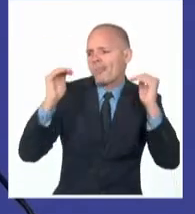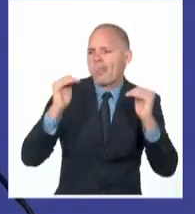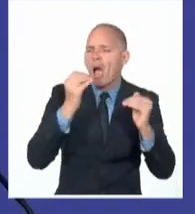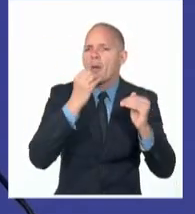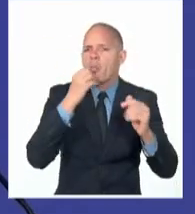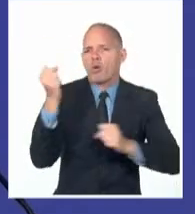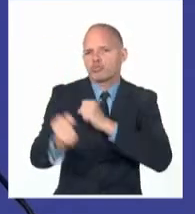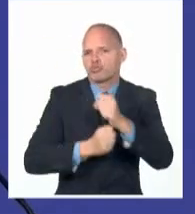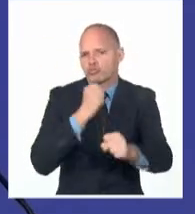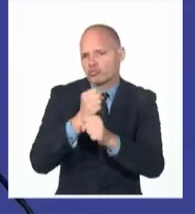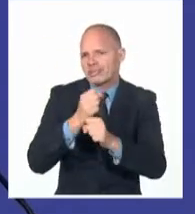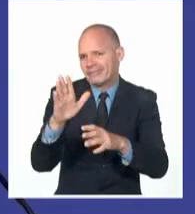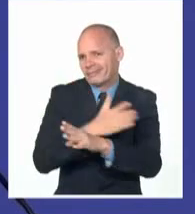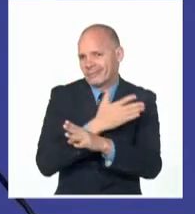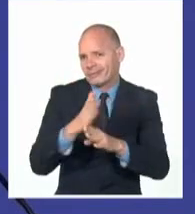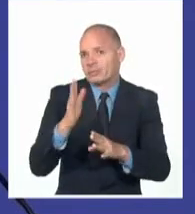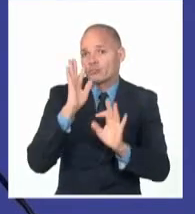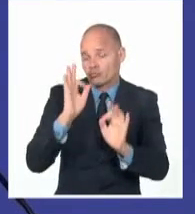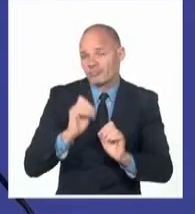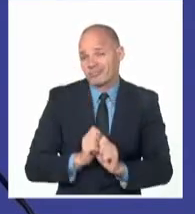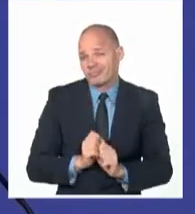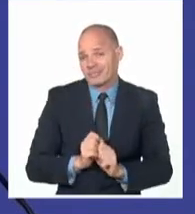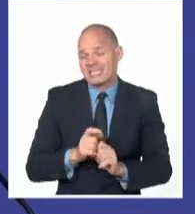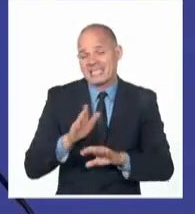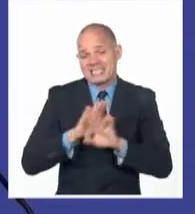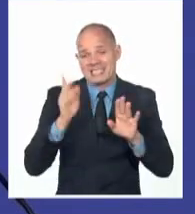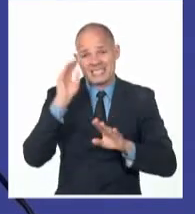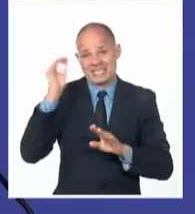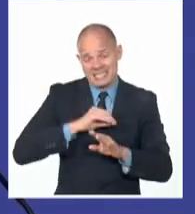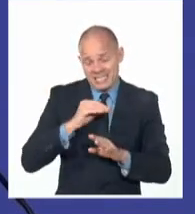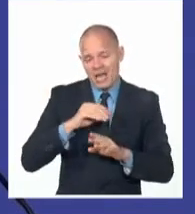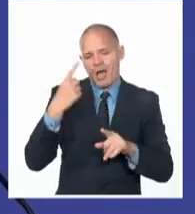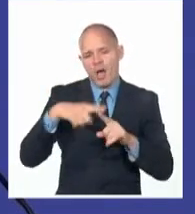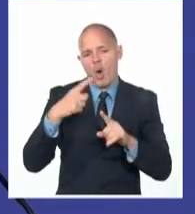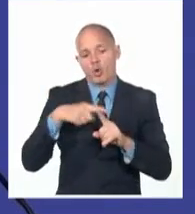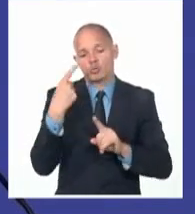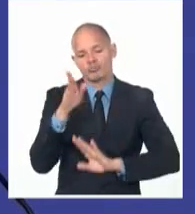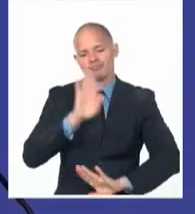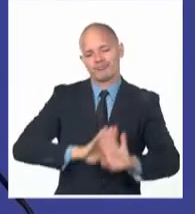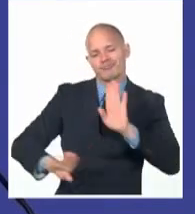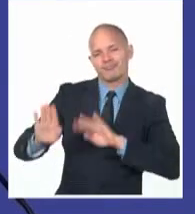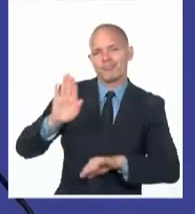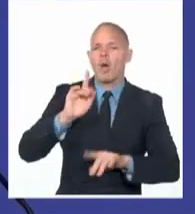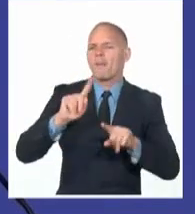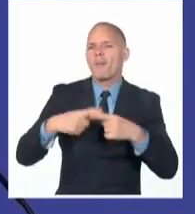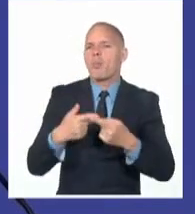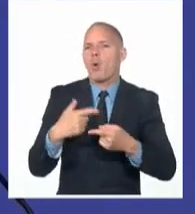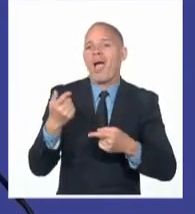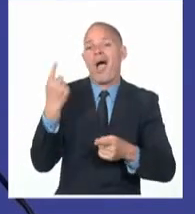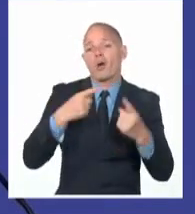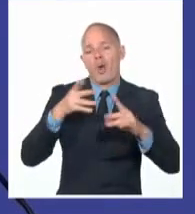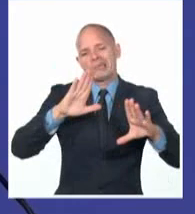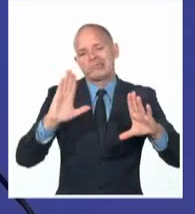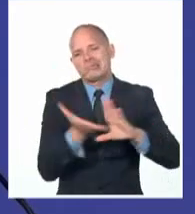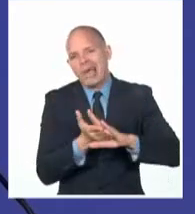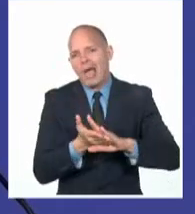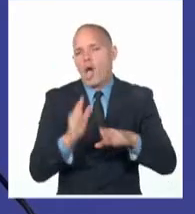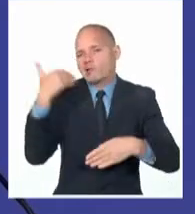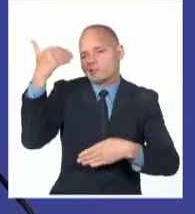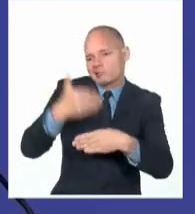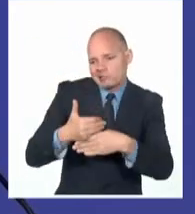alternativas ante las sanciones, medidas unilaterales y bloqueos económicos, comerciales